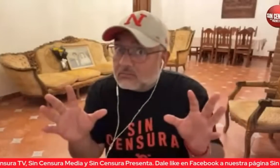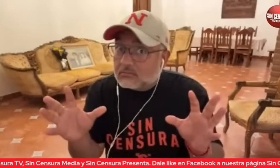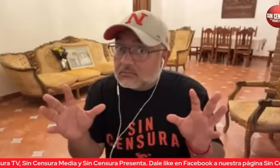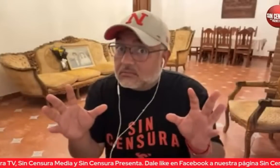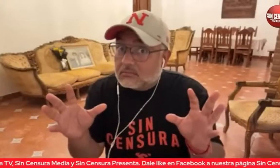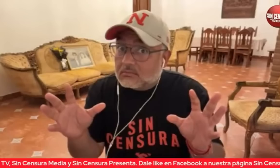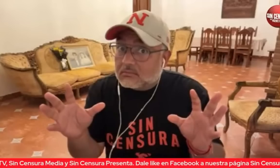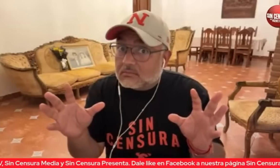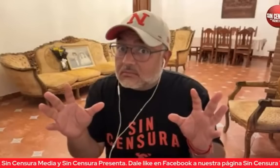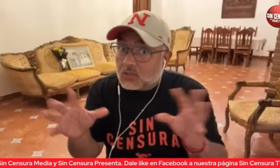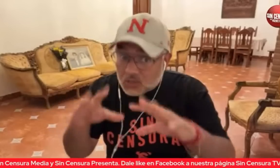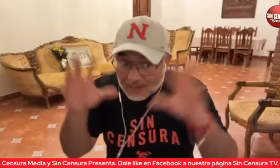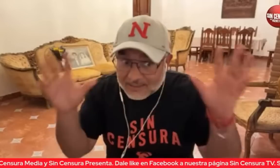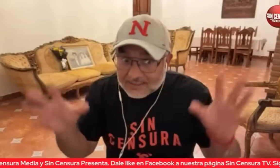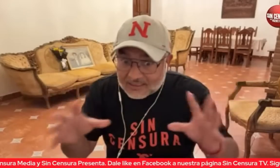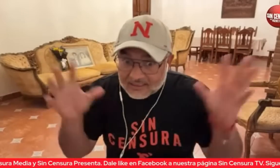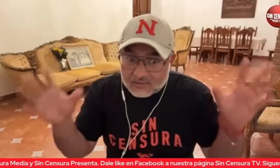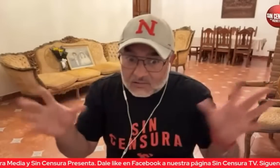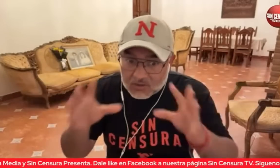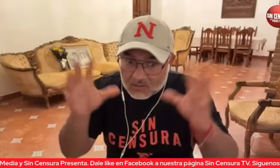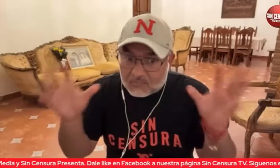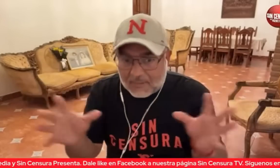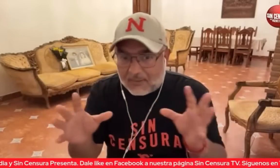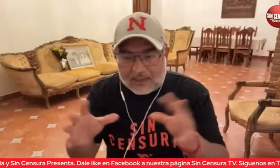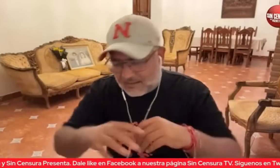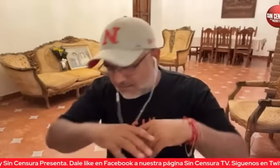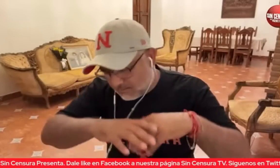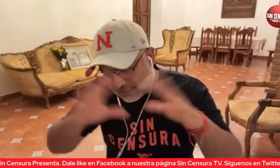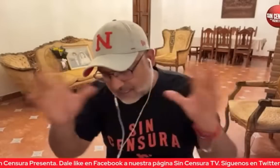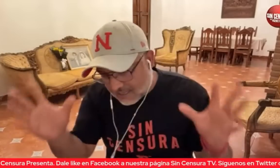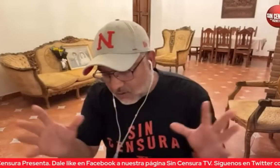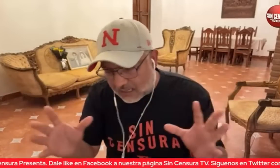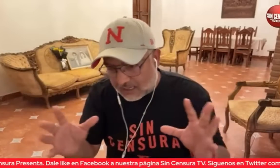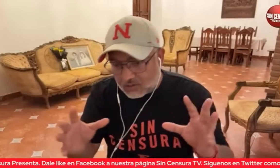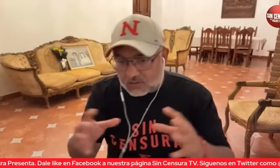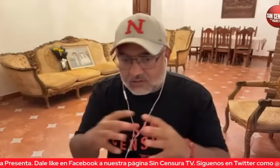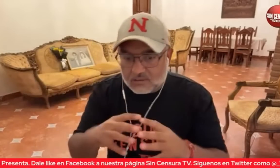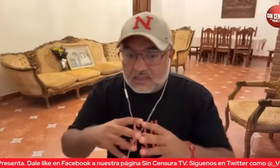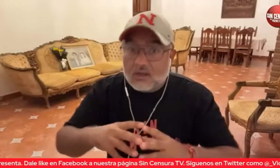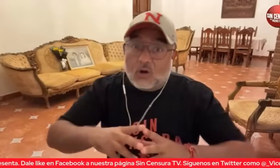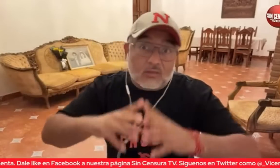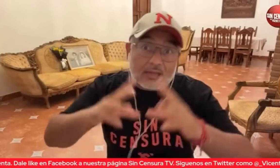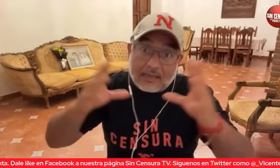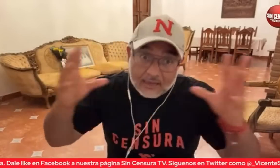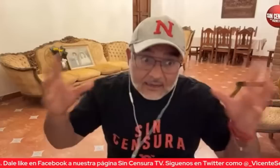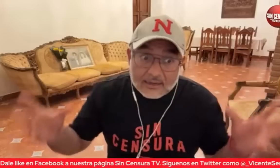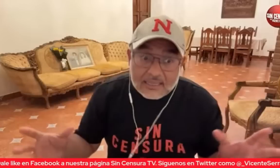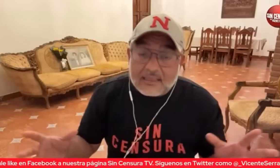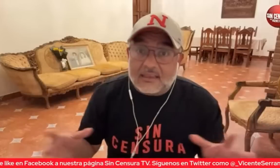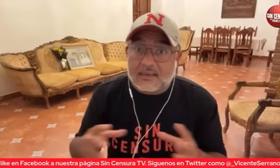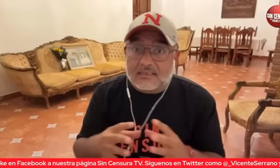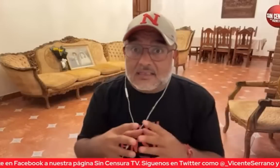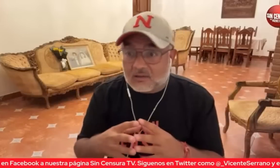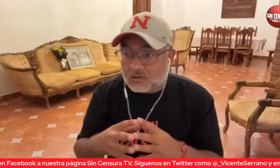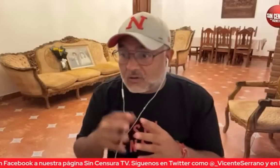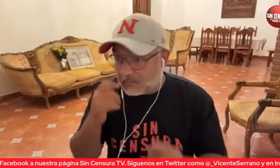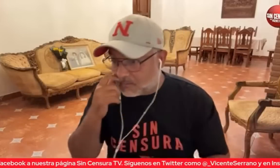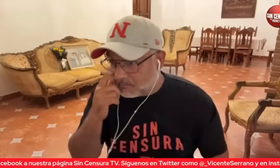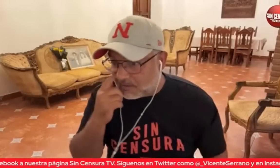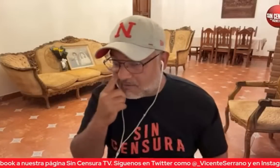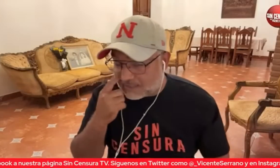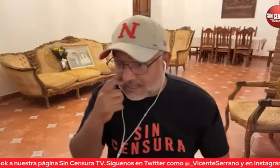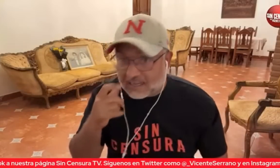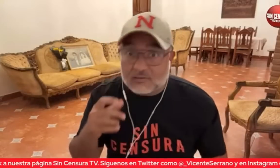magnitud, no solamente de tener un nuevo papa, más allá de lo religioso, o de líder del